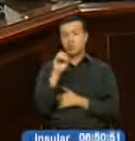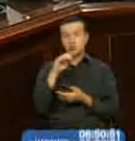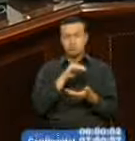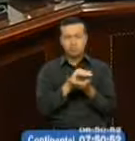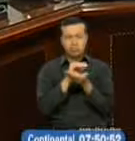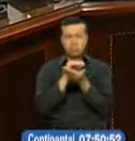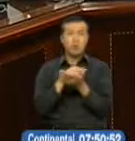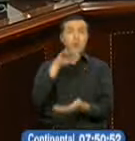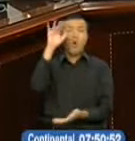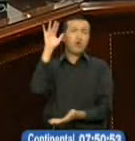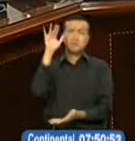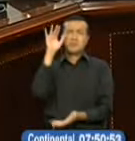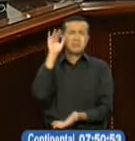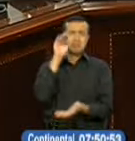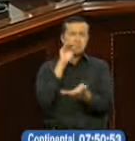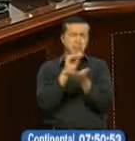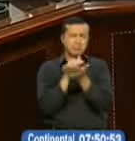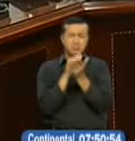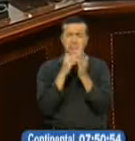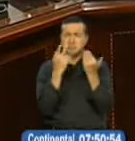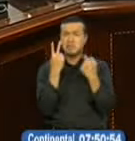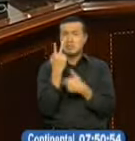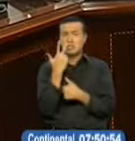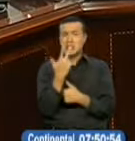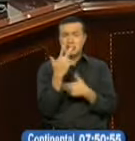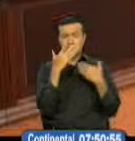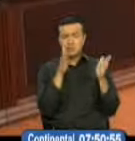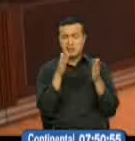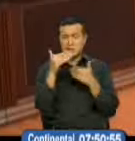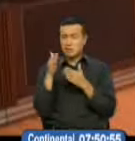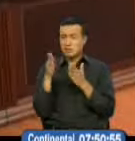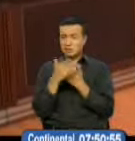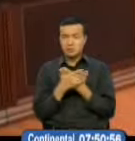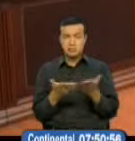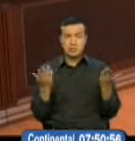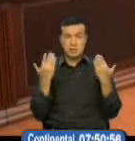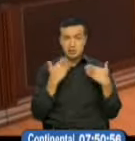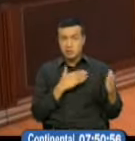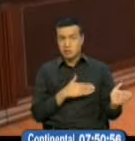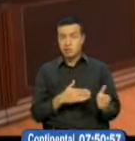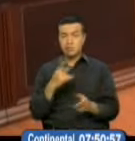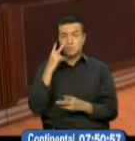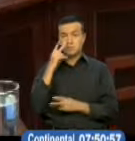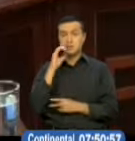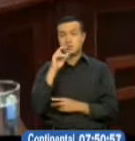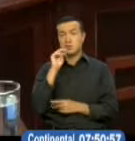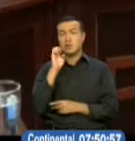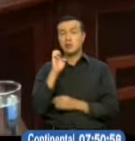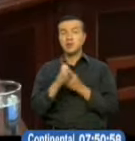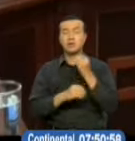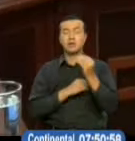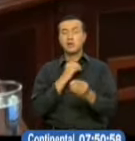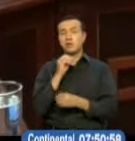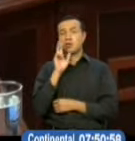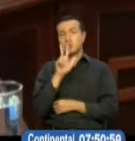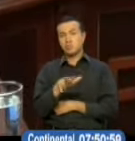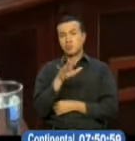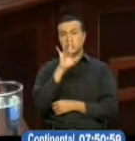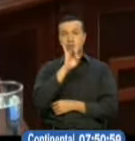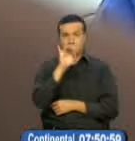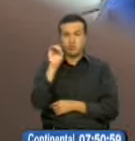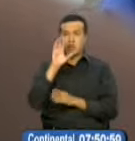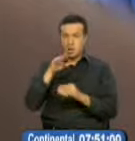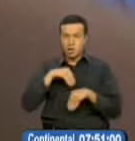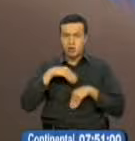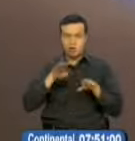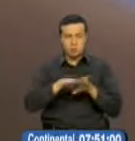actas. En este caso, su denuncia alcanzó solo en 3 cajas. Tras analizarlas, el CNE dio paso al recuento de 3.800